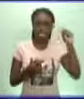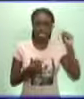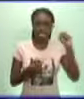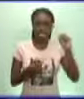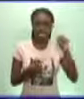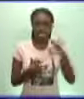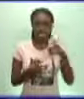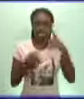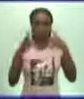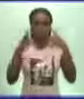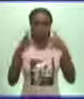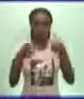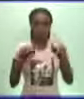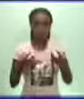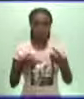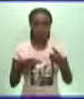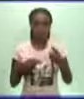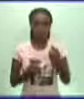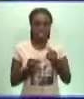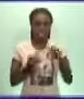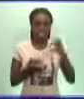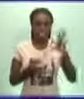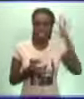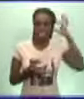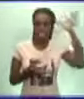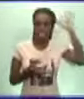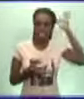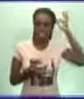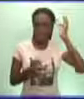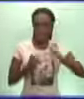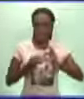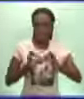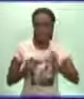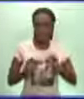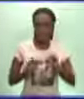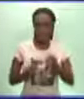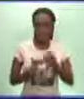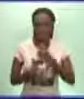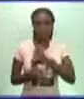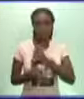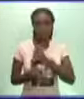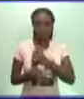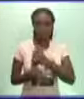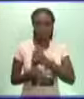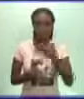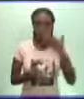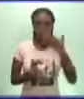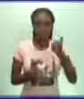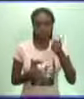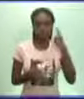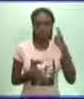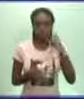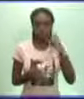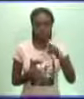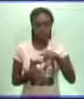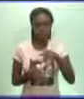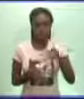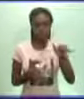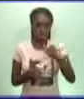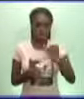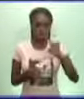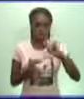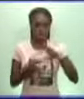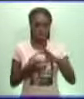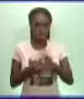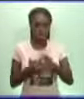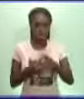y las ventajas que proporciona a la literatura, consideré oportuno presentarles a ustedes, estudiantes de noveno grado, que